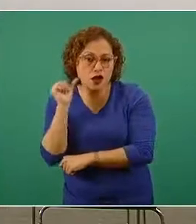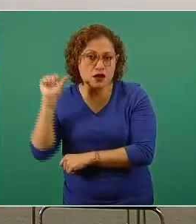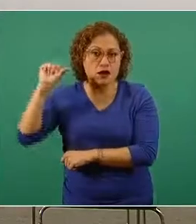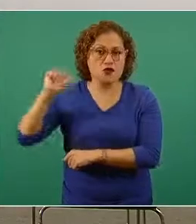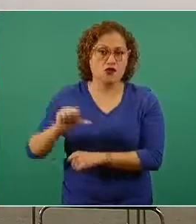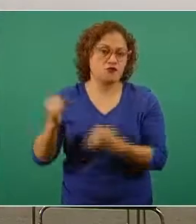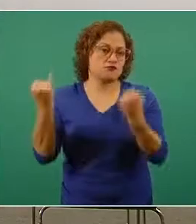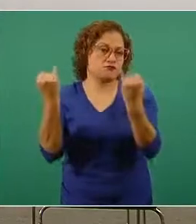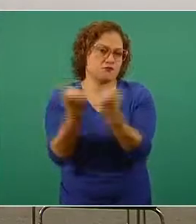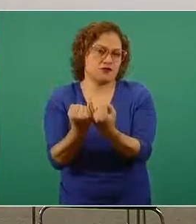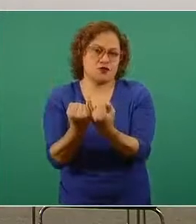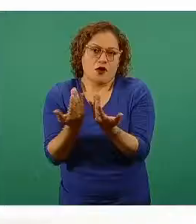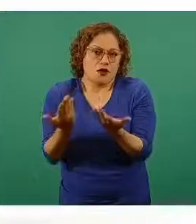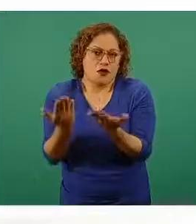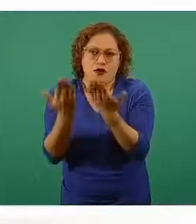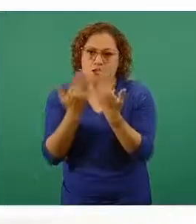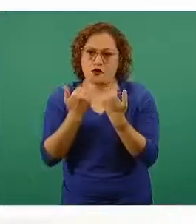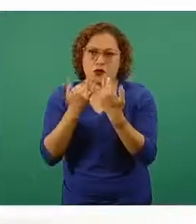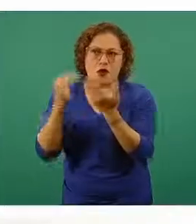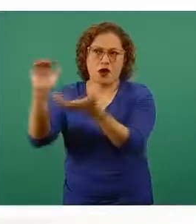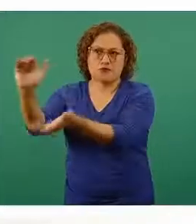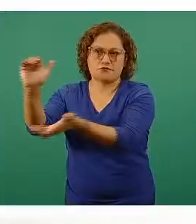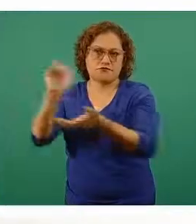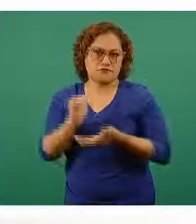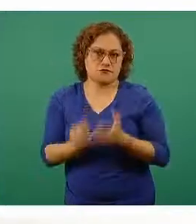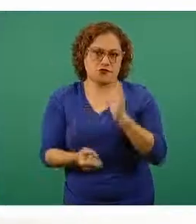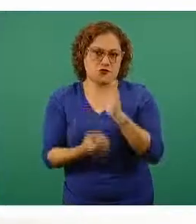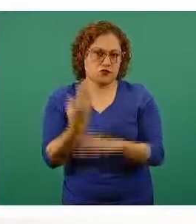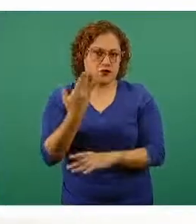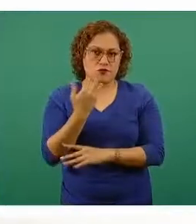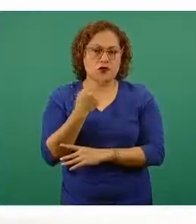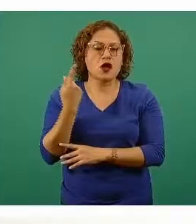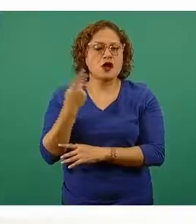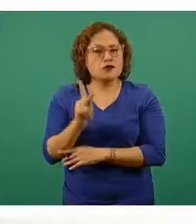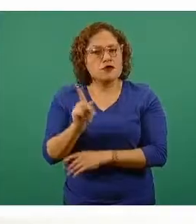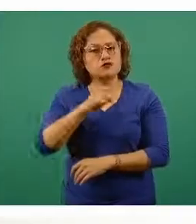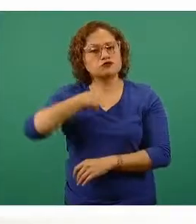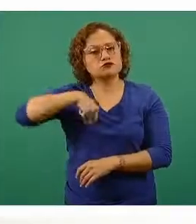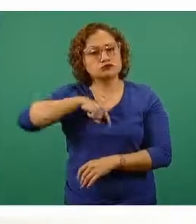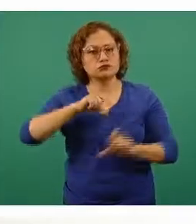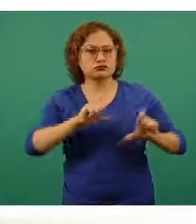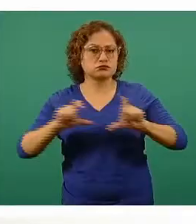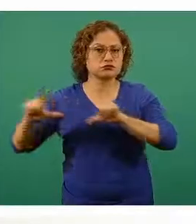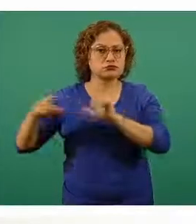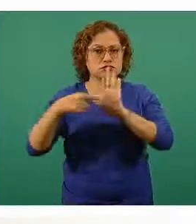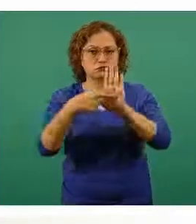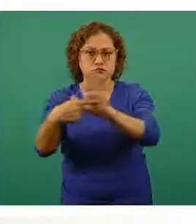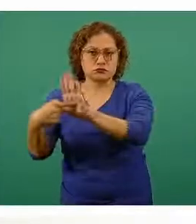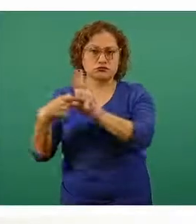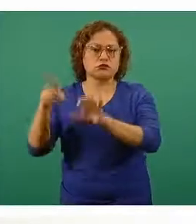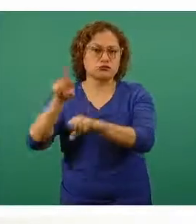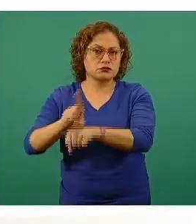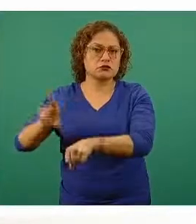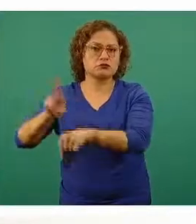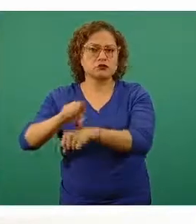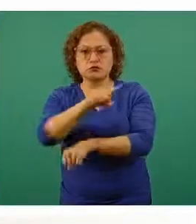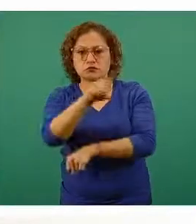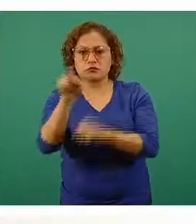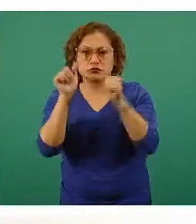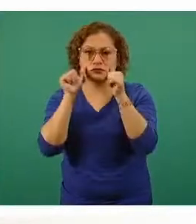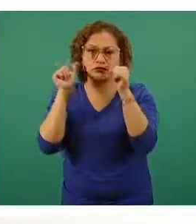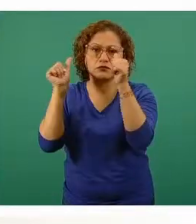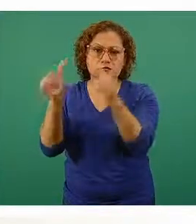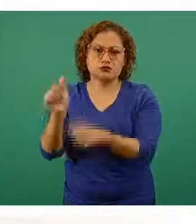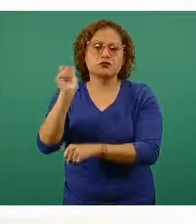nuevos embarques de vacuna, pero siempre la estamos colocando todos los días para también comunicar el